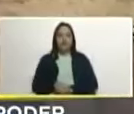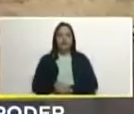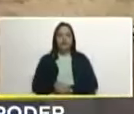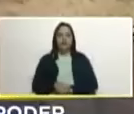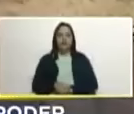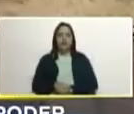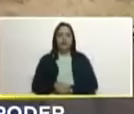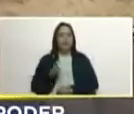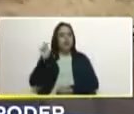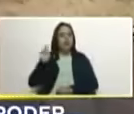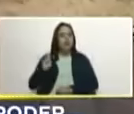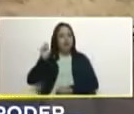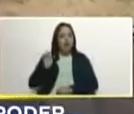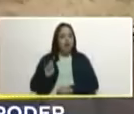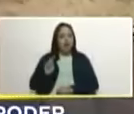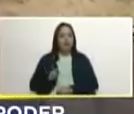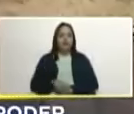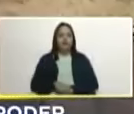Diputado